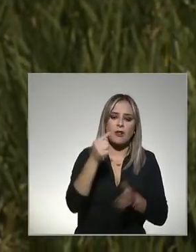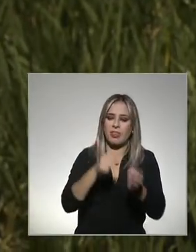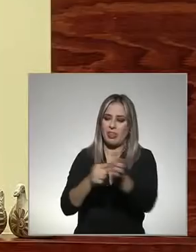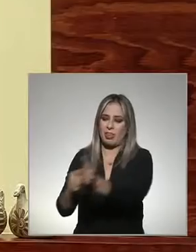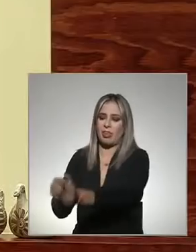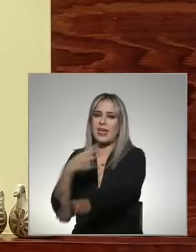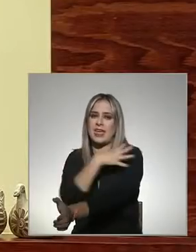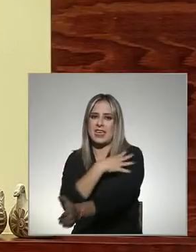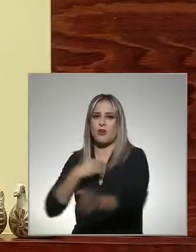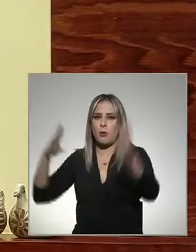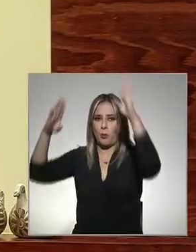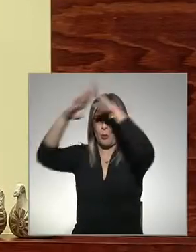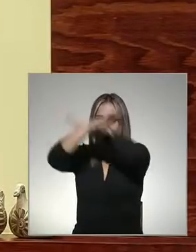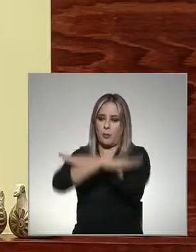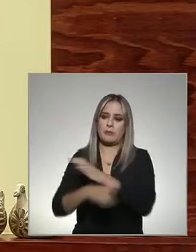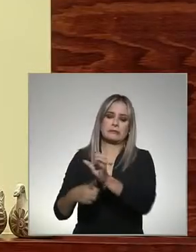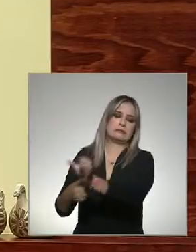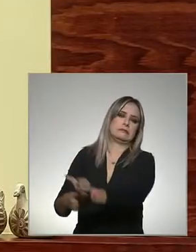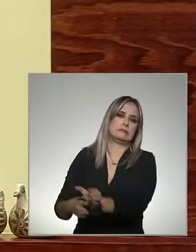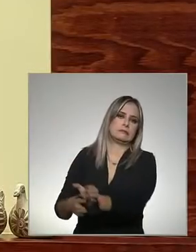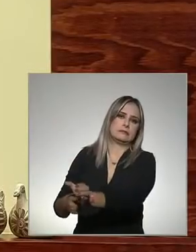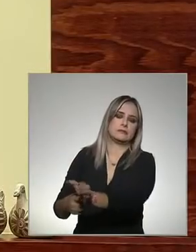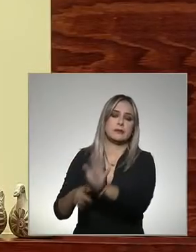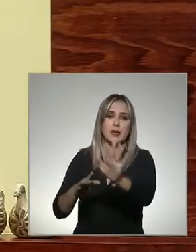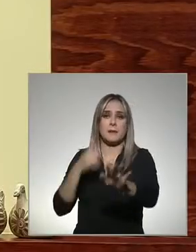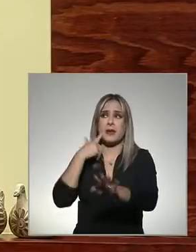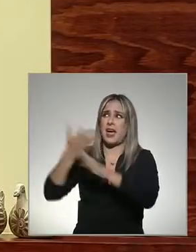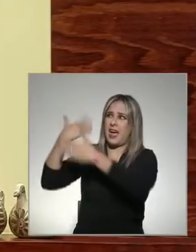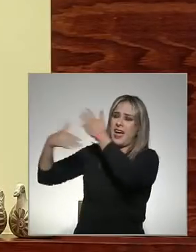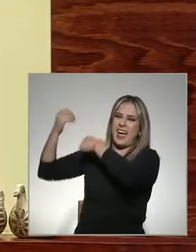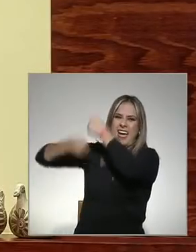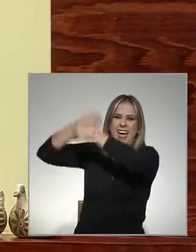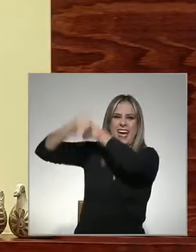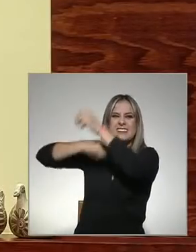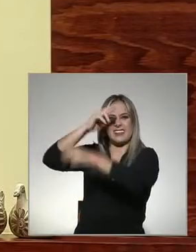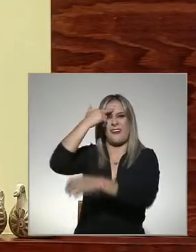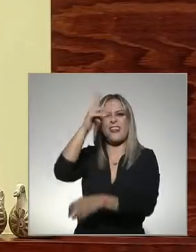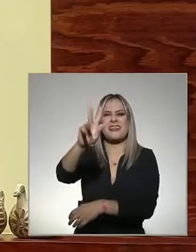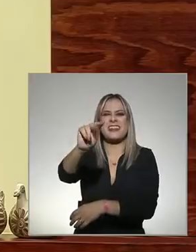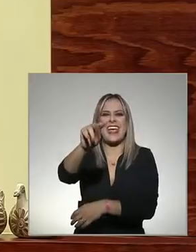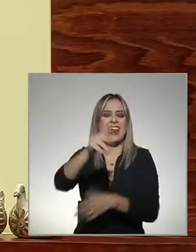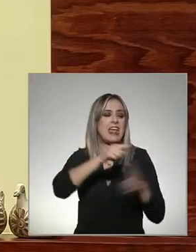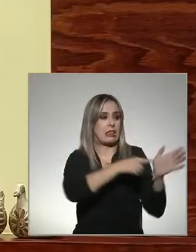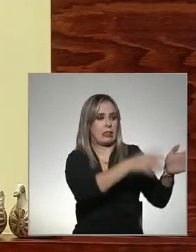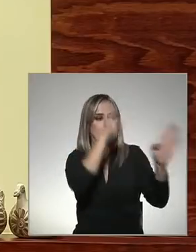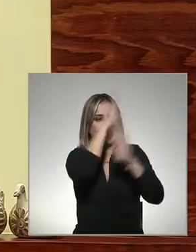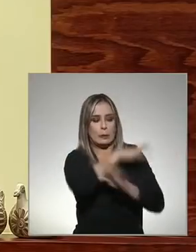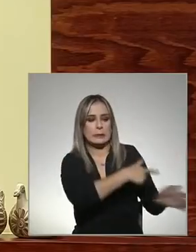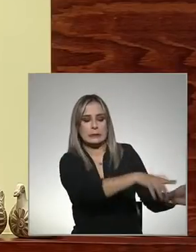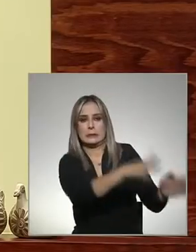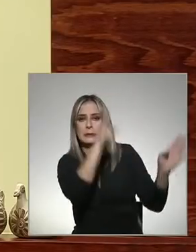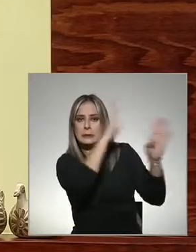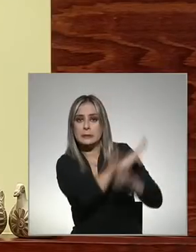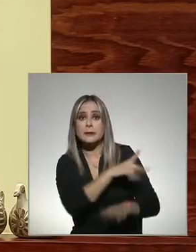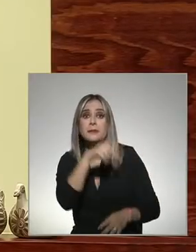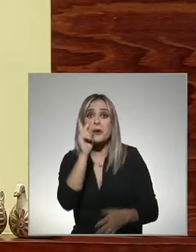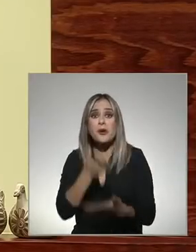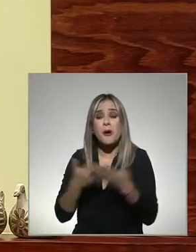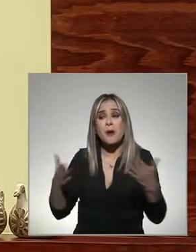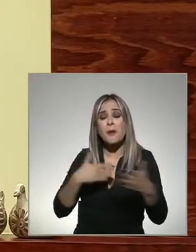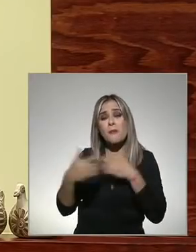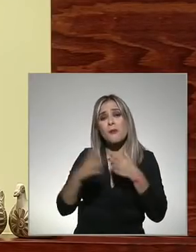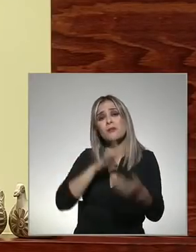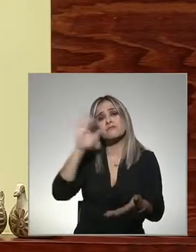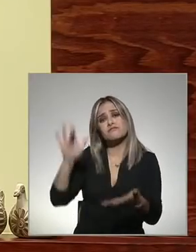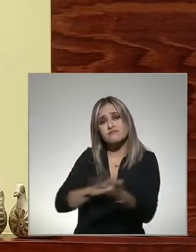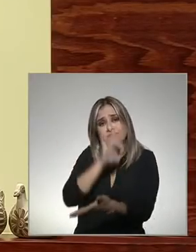entretener a nuestros hijos. Hace varias décadas lo hicimos con la televisión, pero ahora son las pantallas, los iPads, las consolas